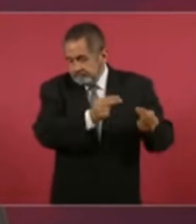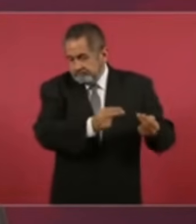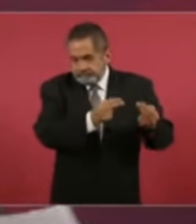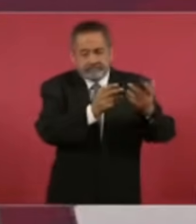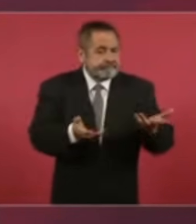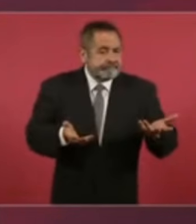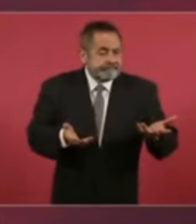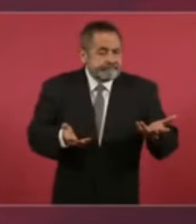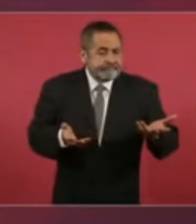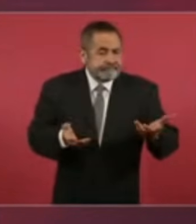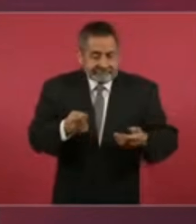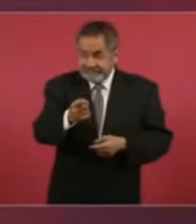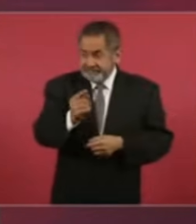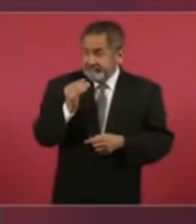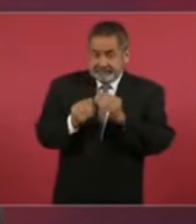Pero no es nuevo.